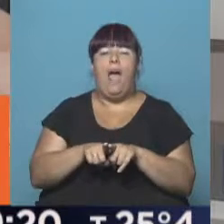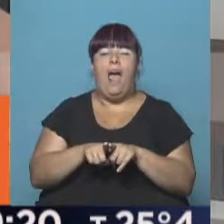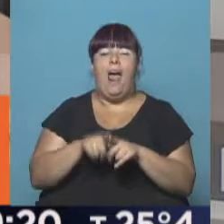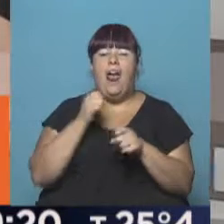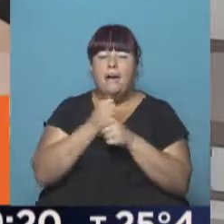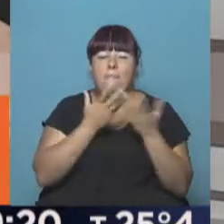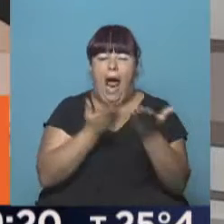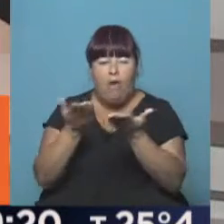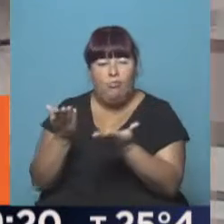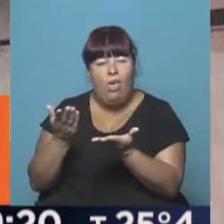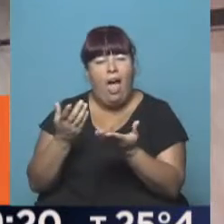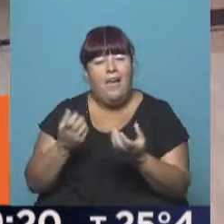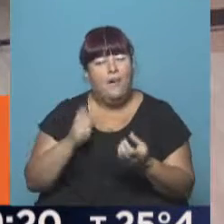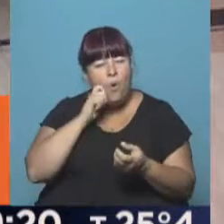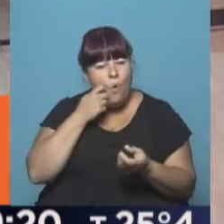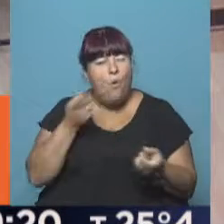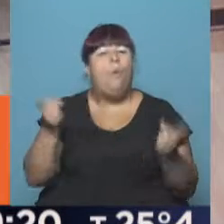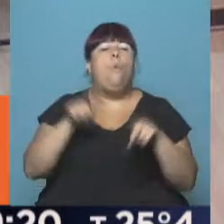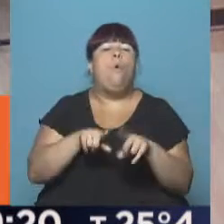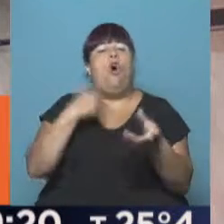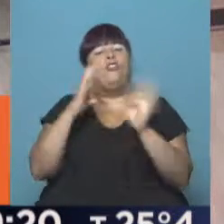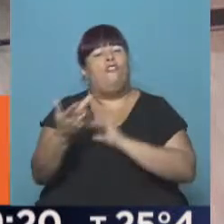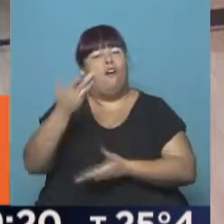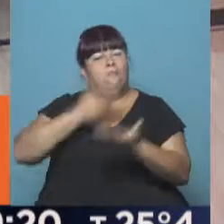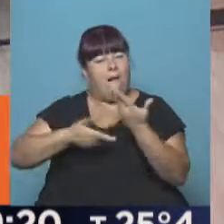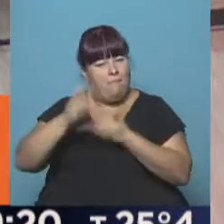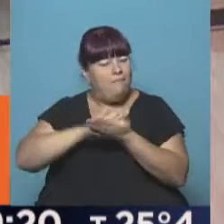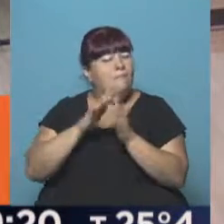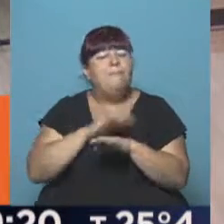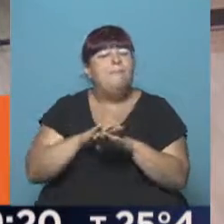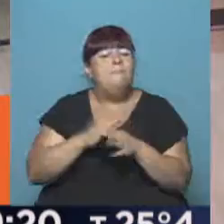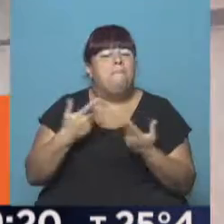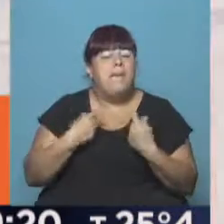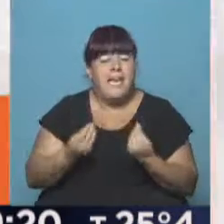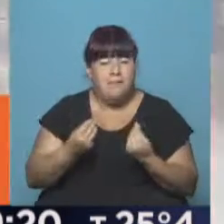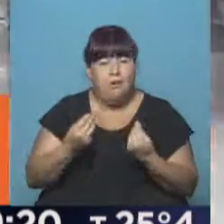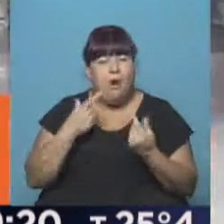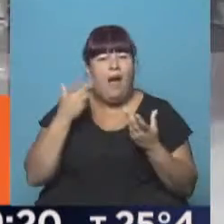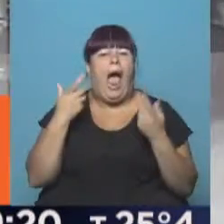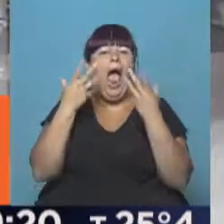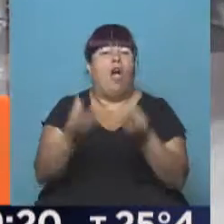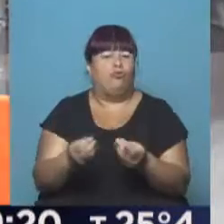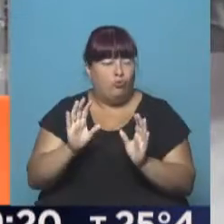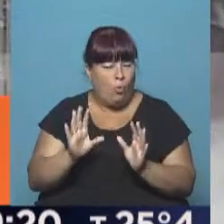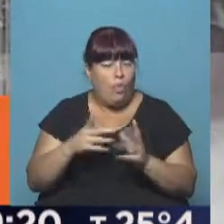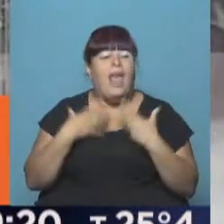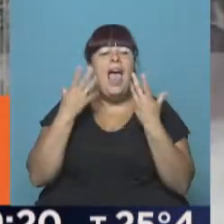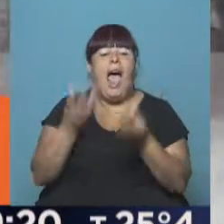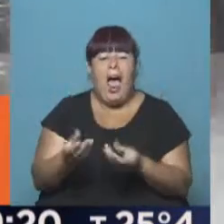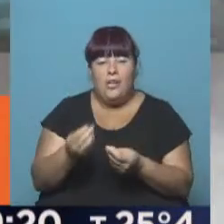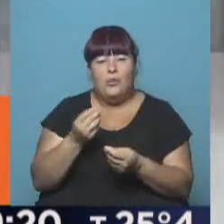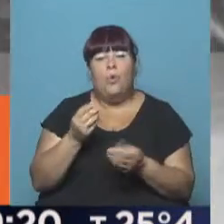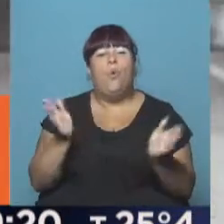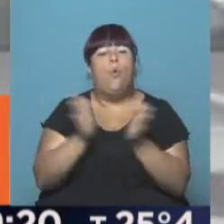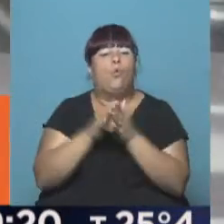acción benéfica creo que se vuelve de otra forma. Lo mínimo que podíamos hacer es un aporte, y el aporte se